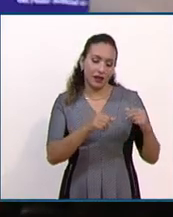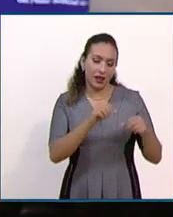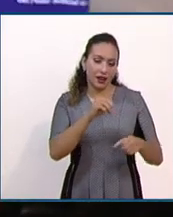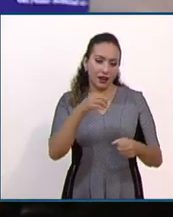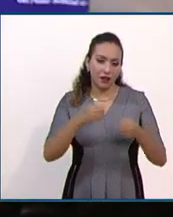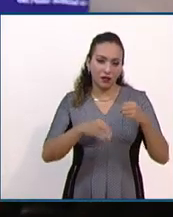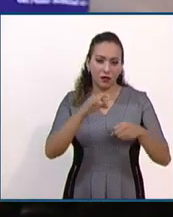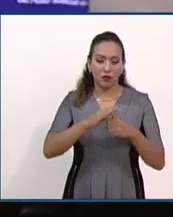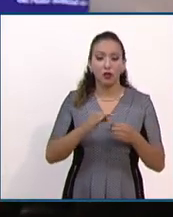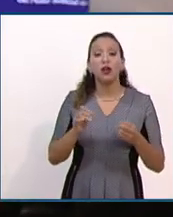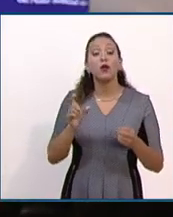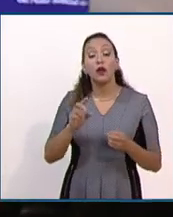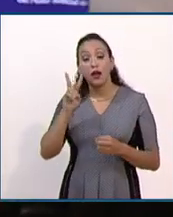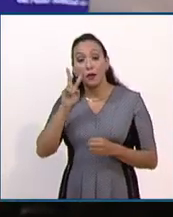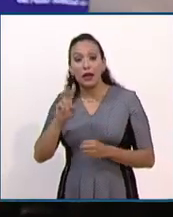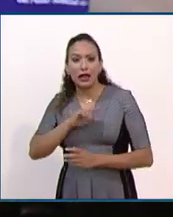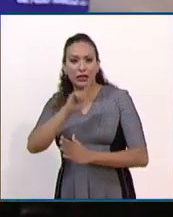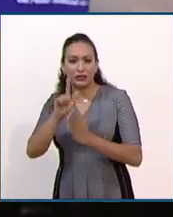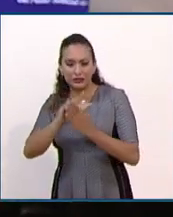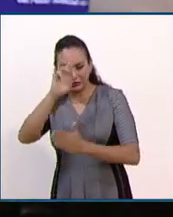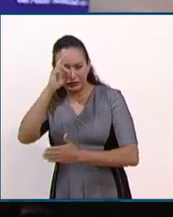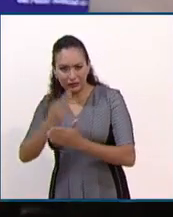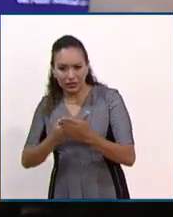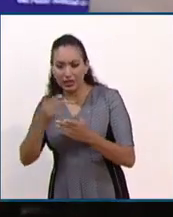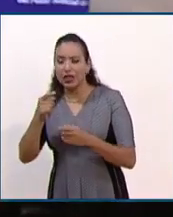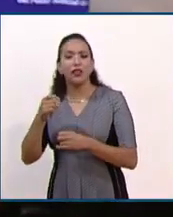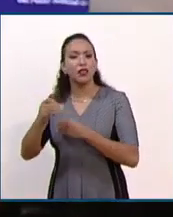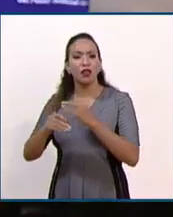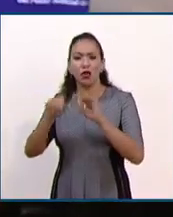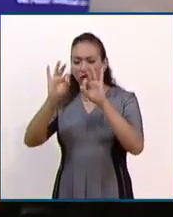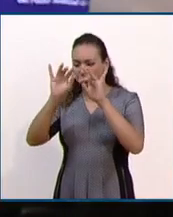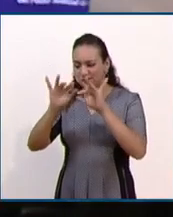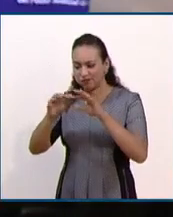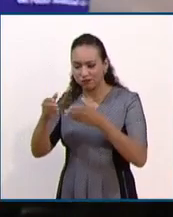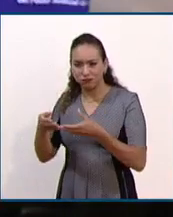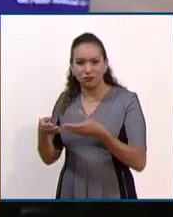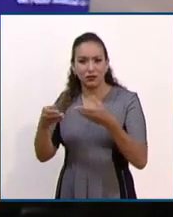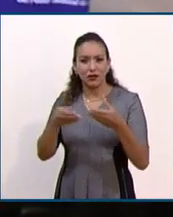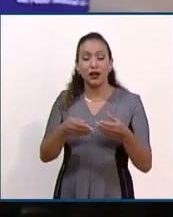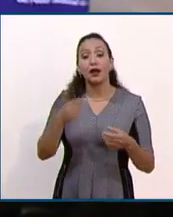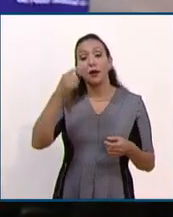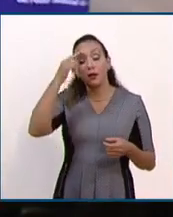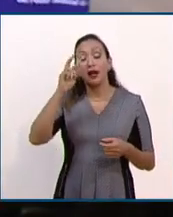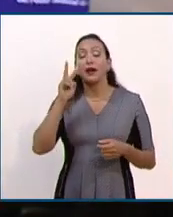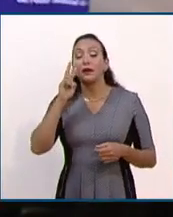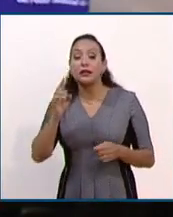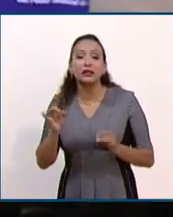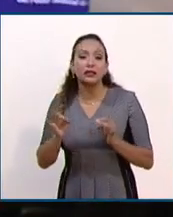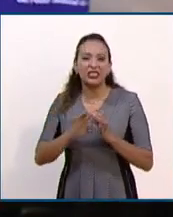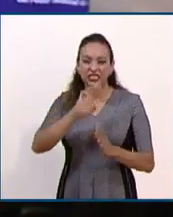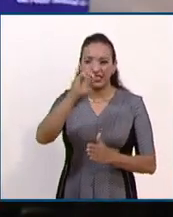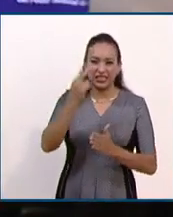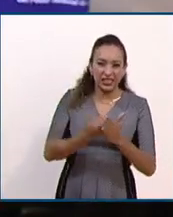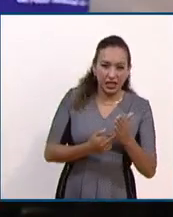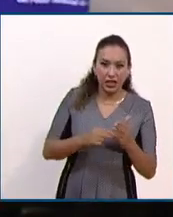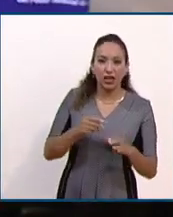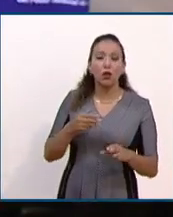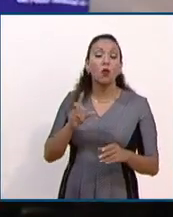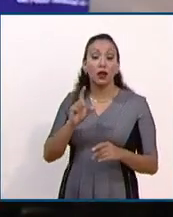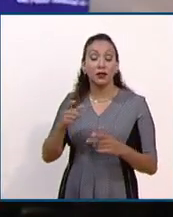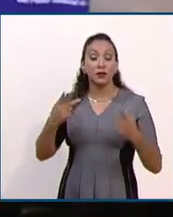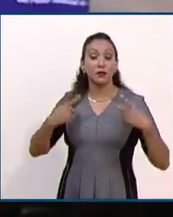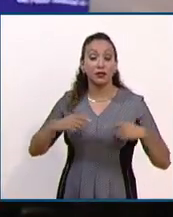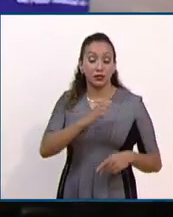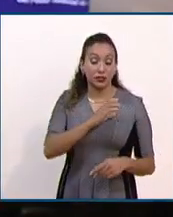de impugnación que se presenten, lo que permitirá agilizar las resoluciones de las impugnaciones que se presenten en contra de los resultados de